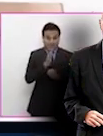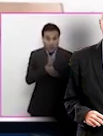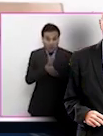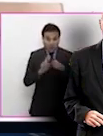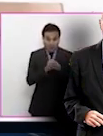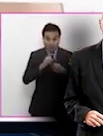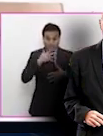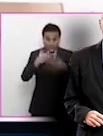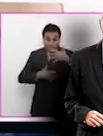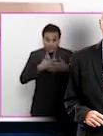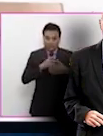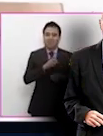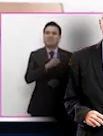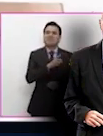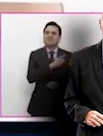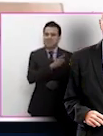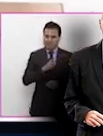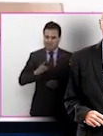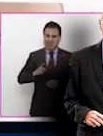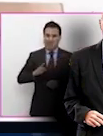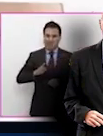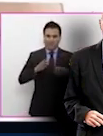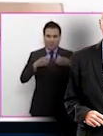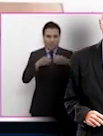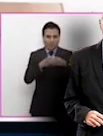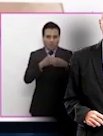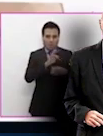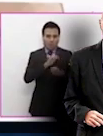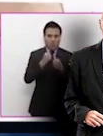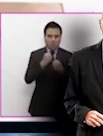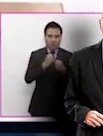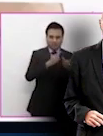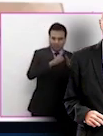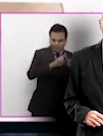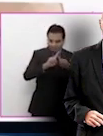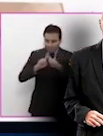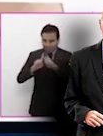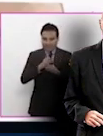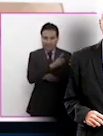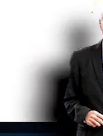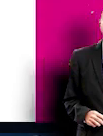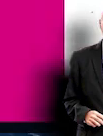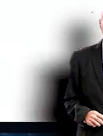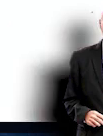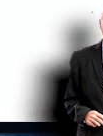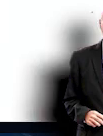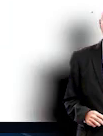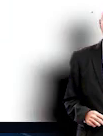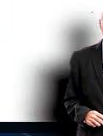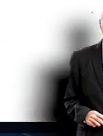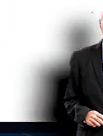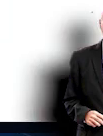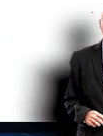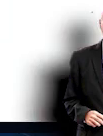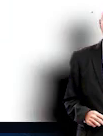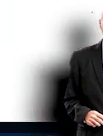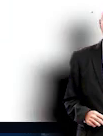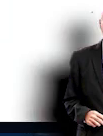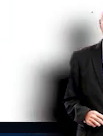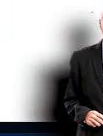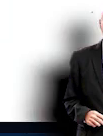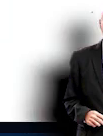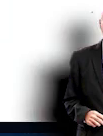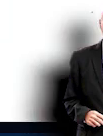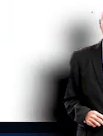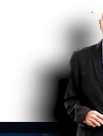el INE, que tiene la grave responsabilidad de ser imparcial para el próximo proceso electoral.